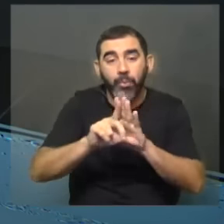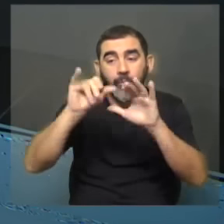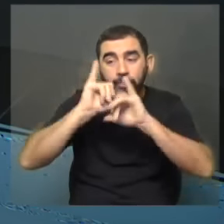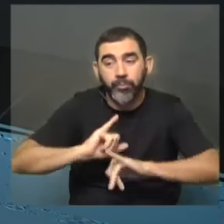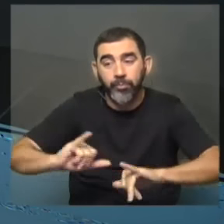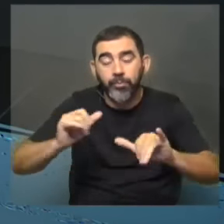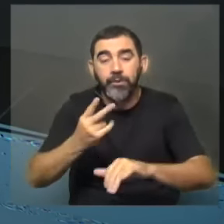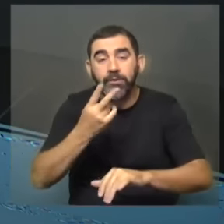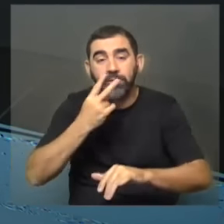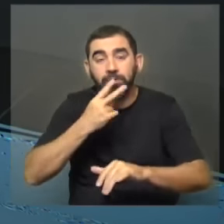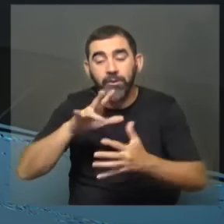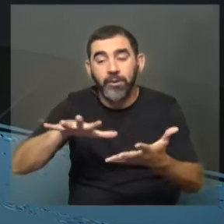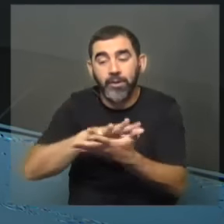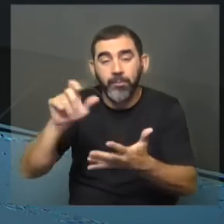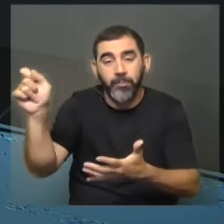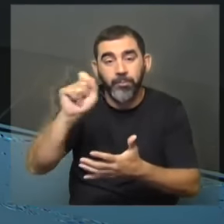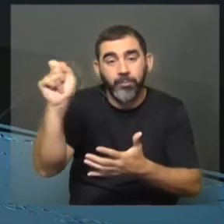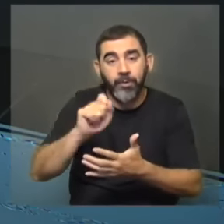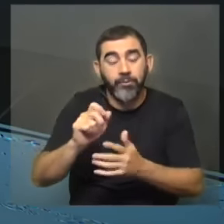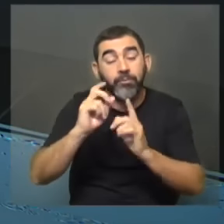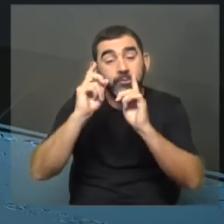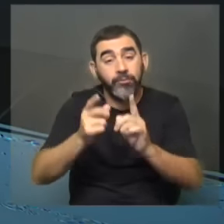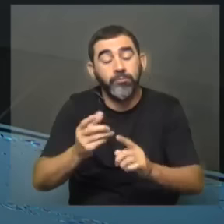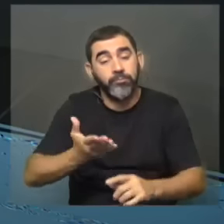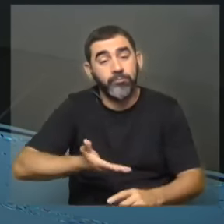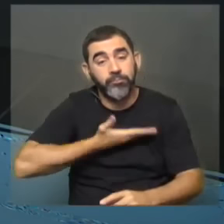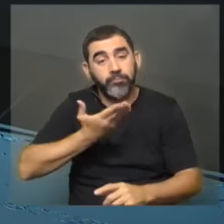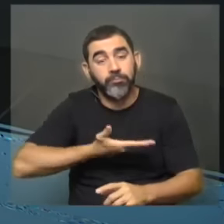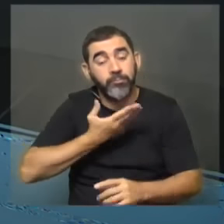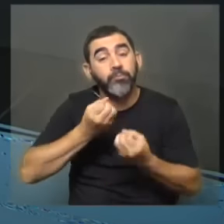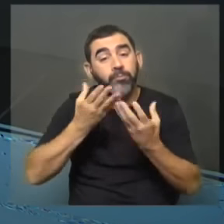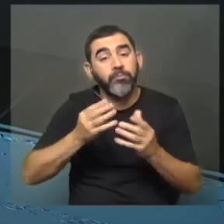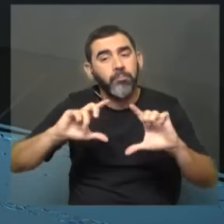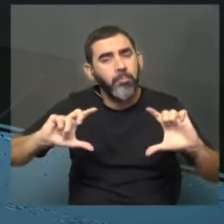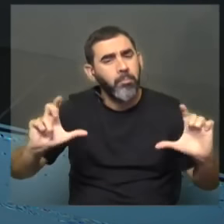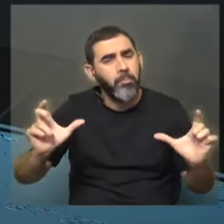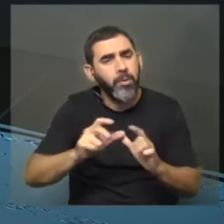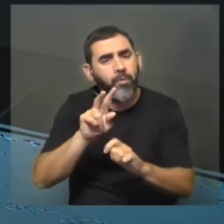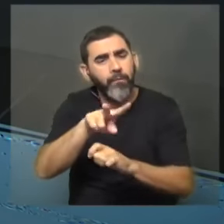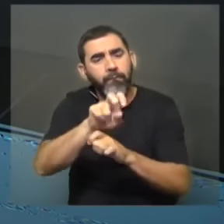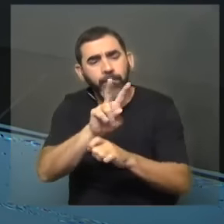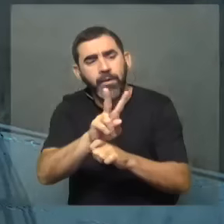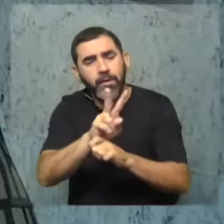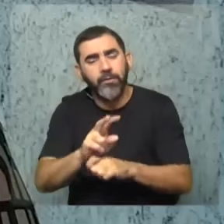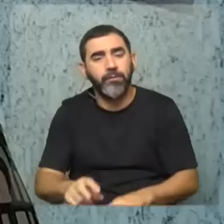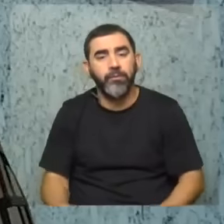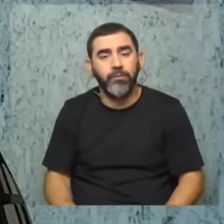cigarrillos en espacios públicos y además reclamó porque han disminuido las fiscalizaciones